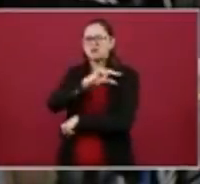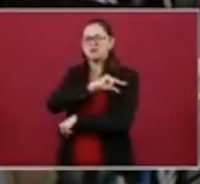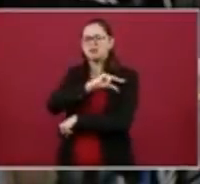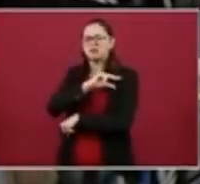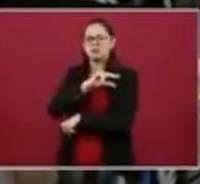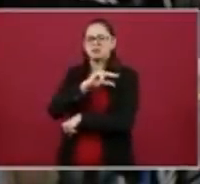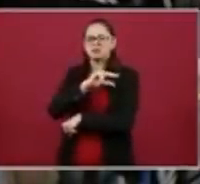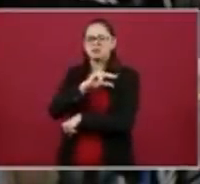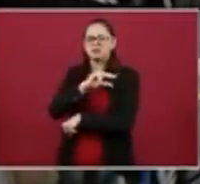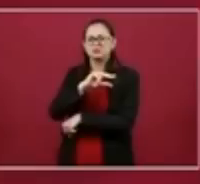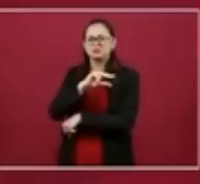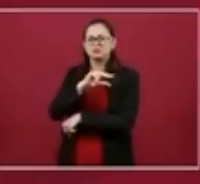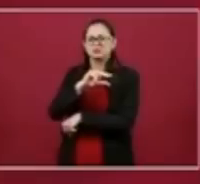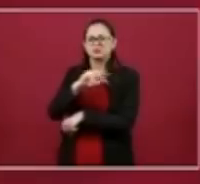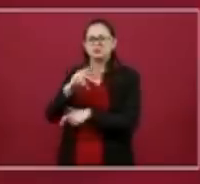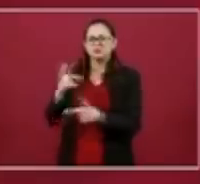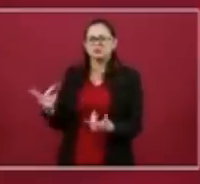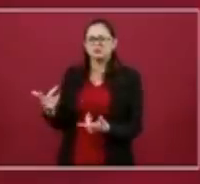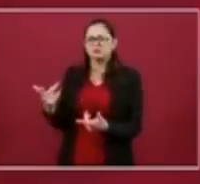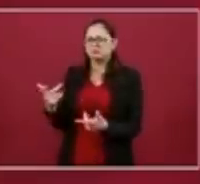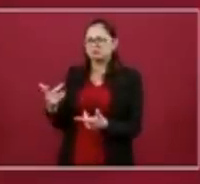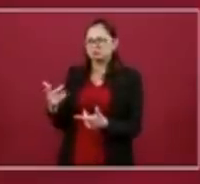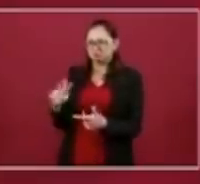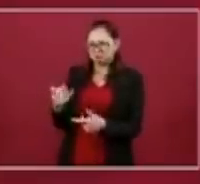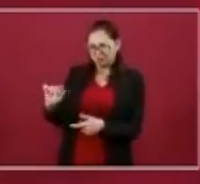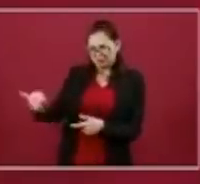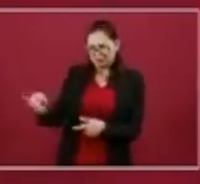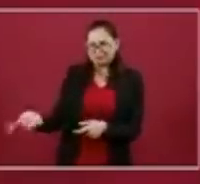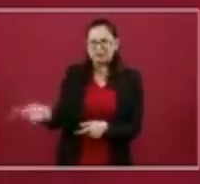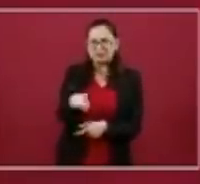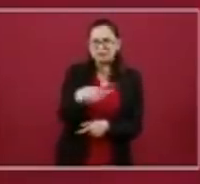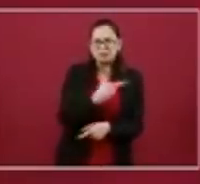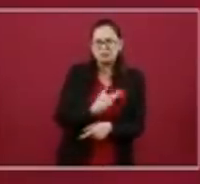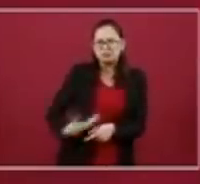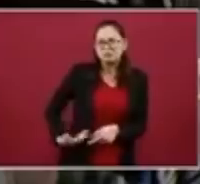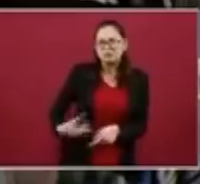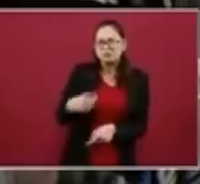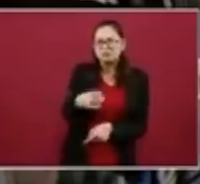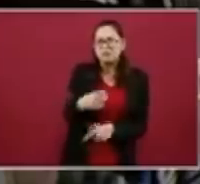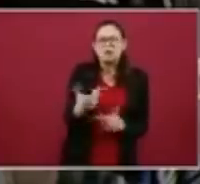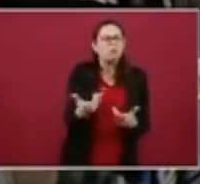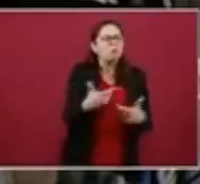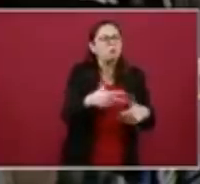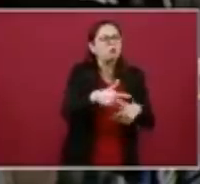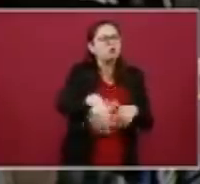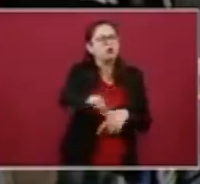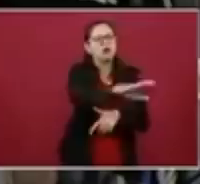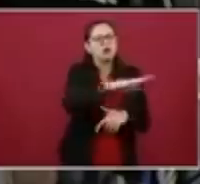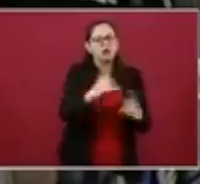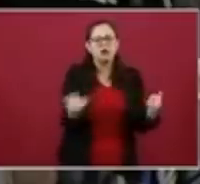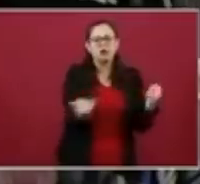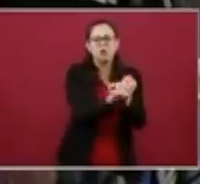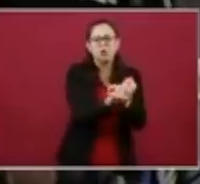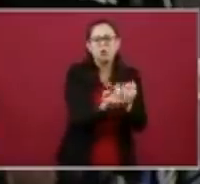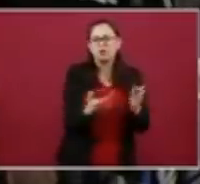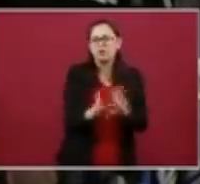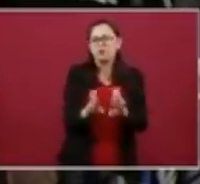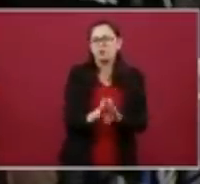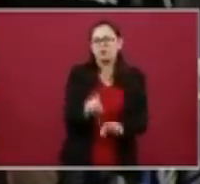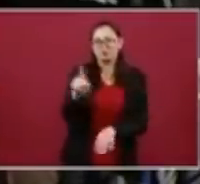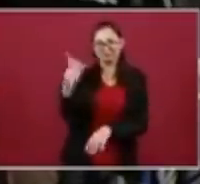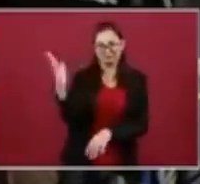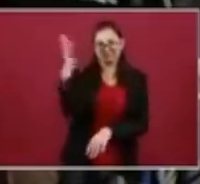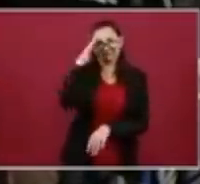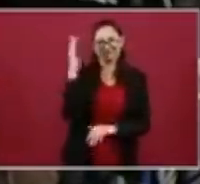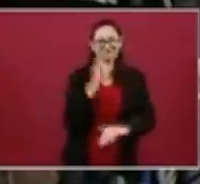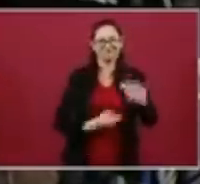en aviones pues, de uso privado y usted en un avión de uso comercial, en función de que usted es el comandante